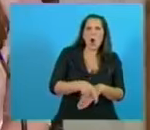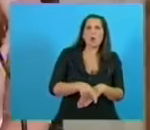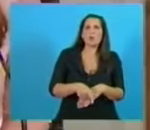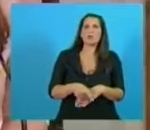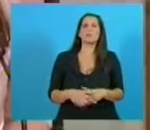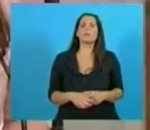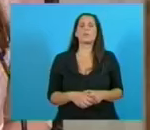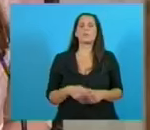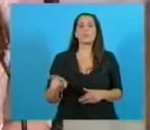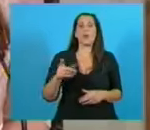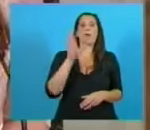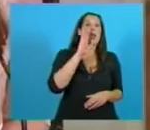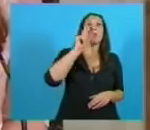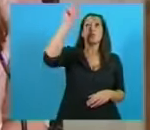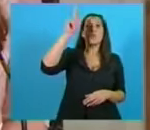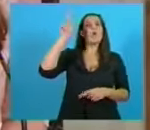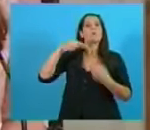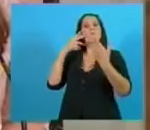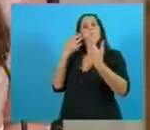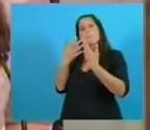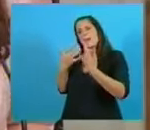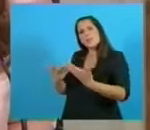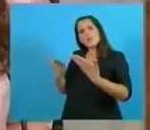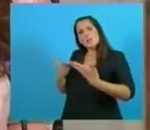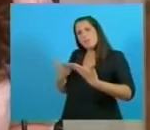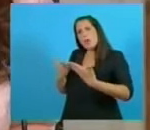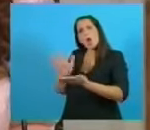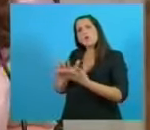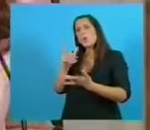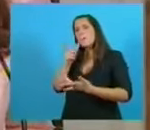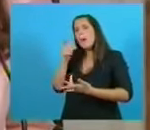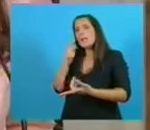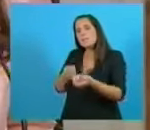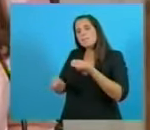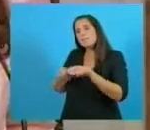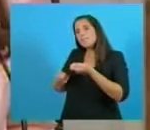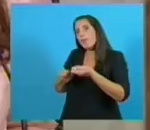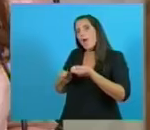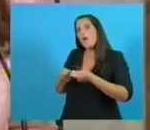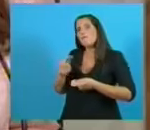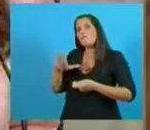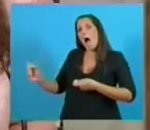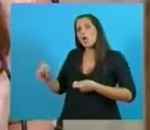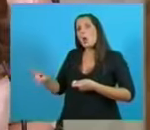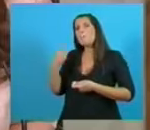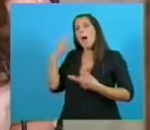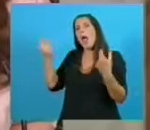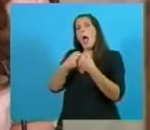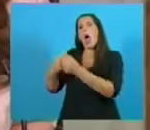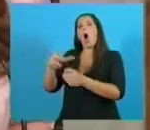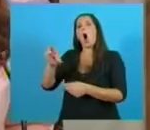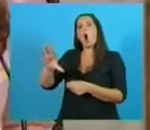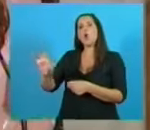autoridades estadounidenses llevan a cabo investigaciones sobre presuntas manipulaciones bancarias para fijar el precio del oro. Chocolate por